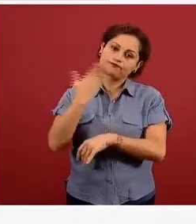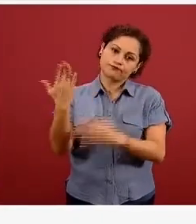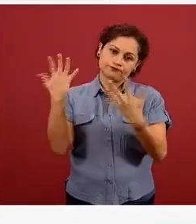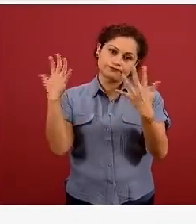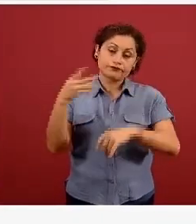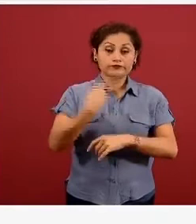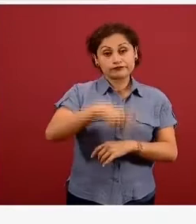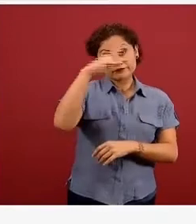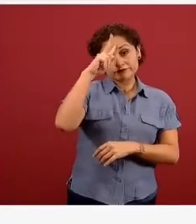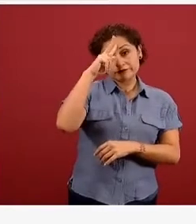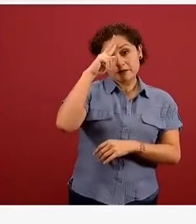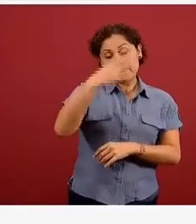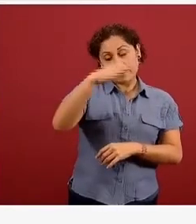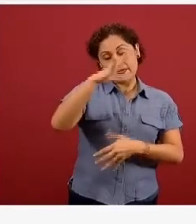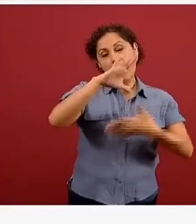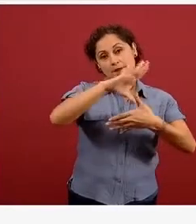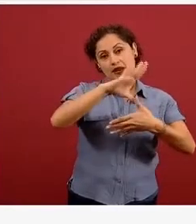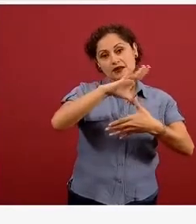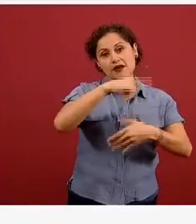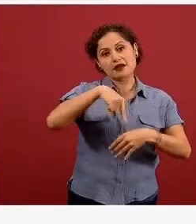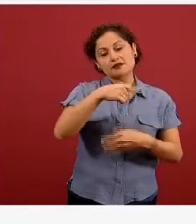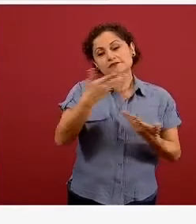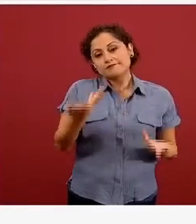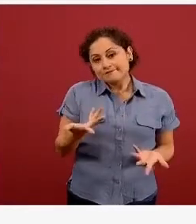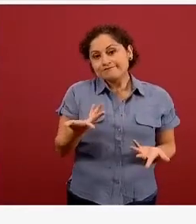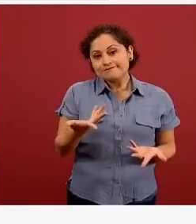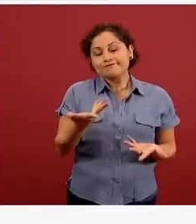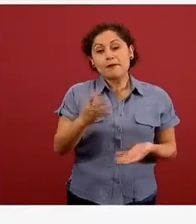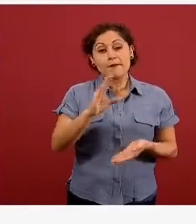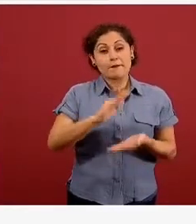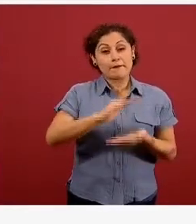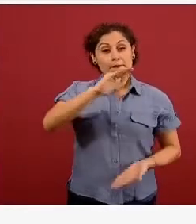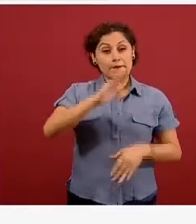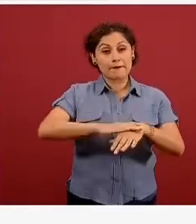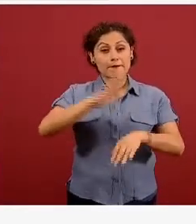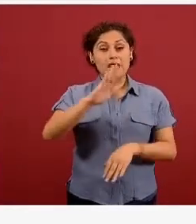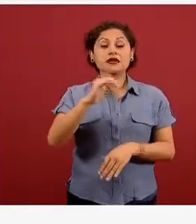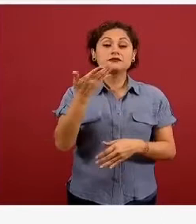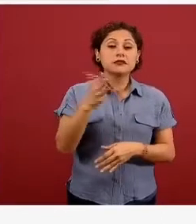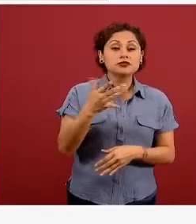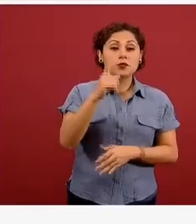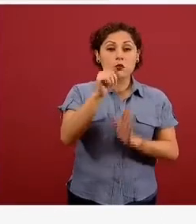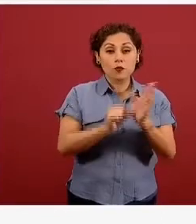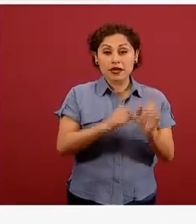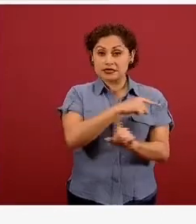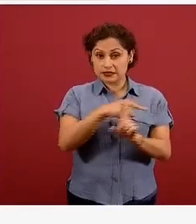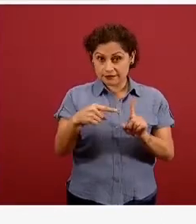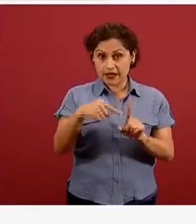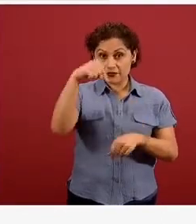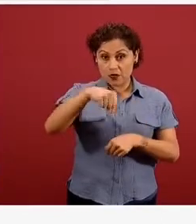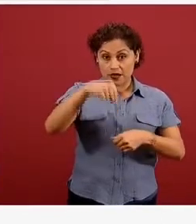buena noticia para América, en la medida en que nosotros estamos gruesamente entre un mes y medio en el continente